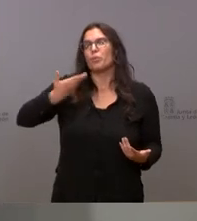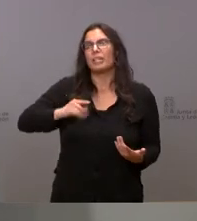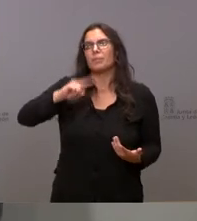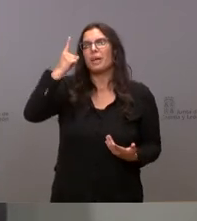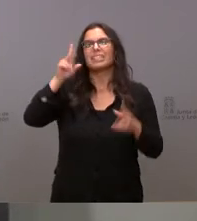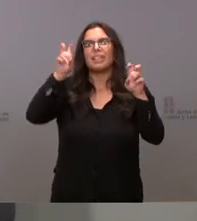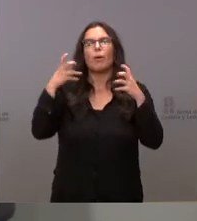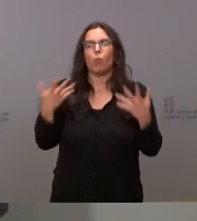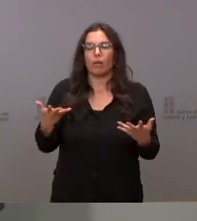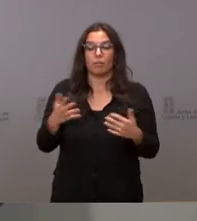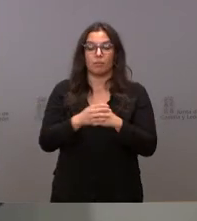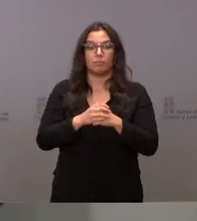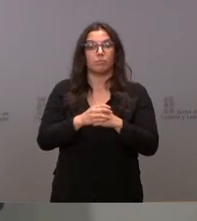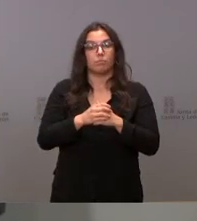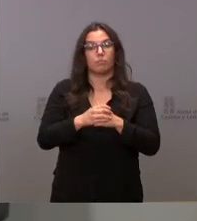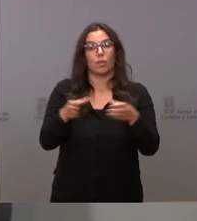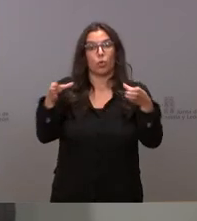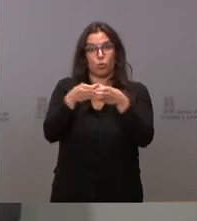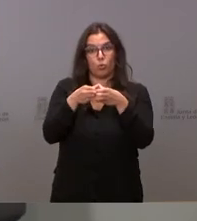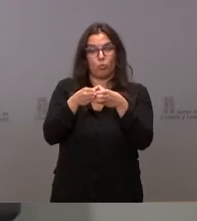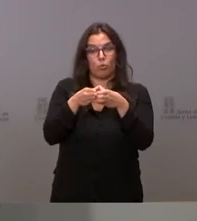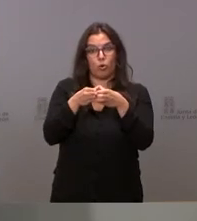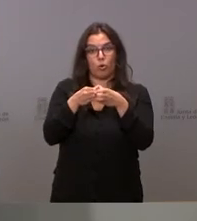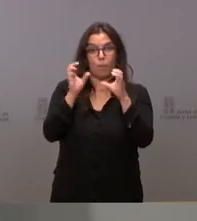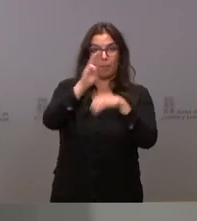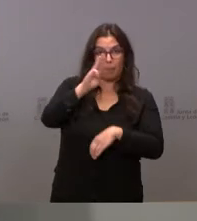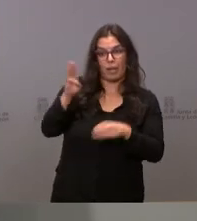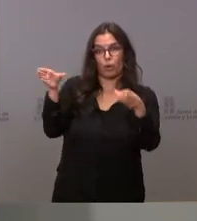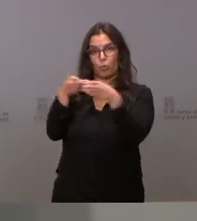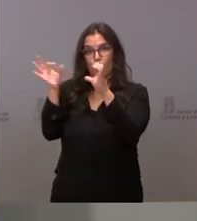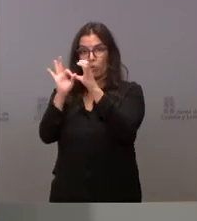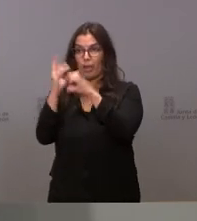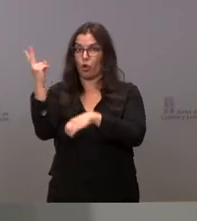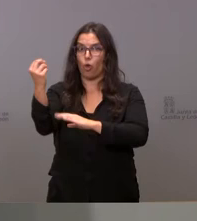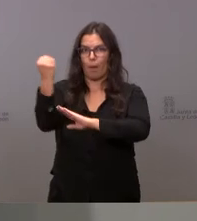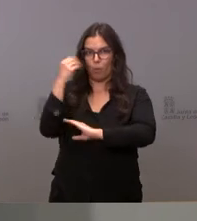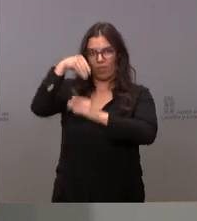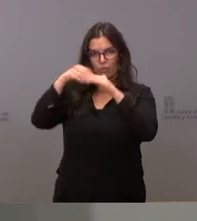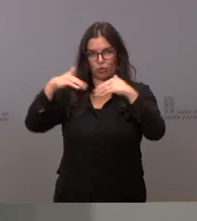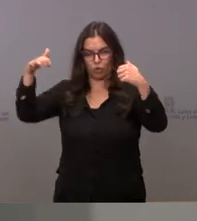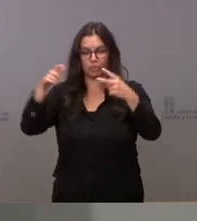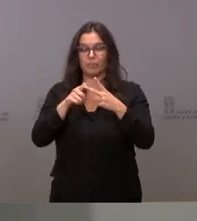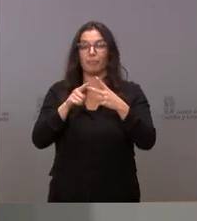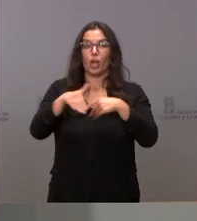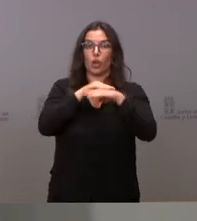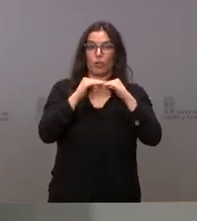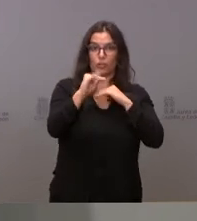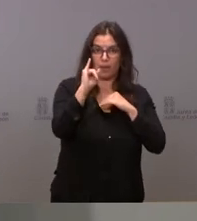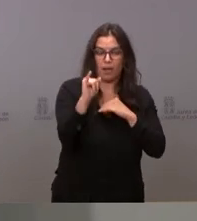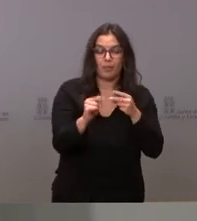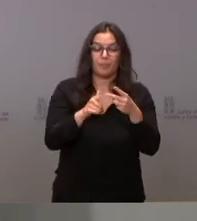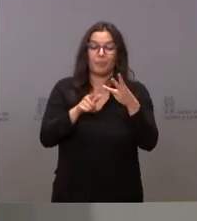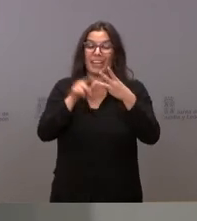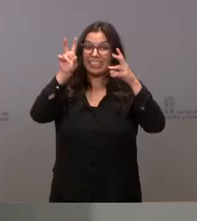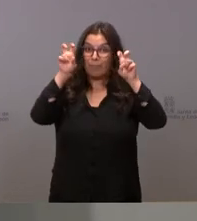Pues mire, tenemos el apoyo de nuestros grupos parlamentarios, tenemos un gobierno estable, pero en lo que respecta al asunto de la